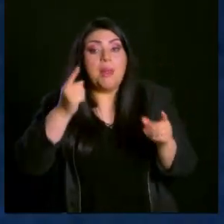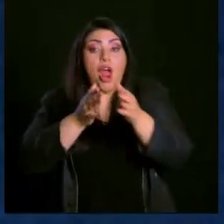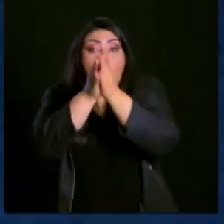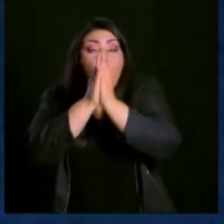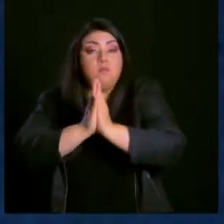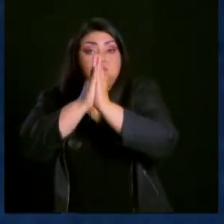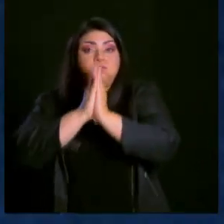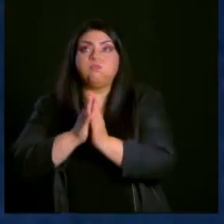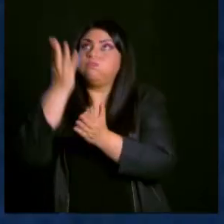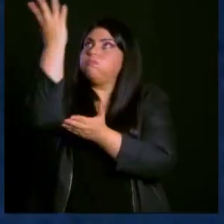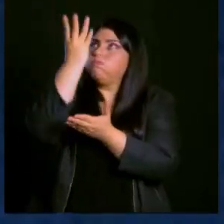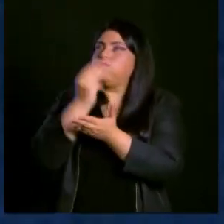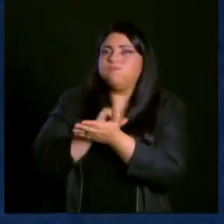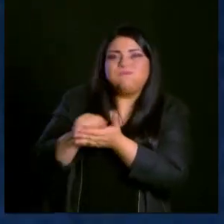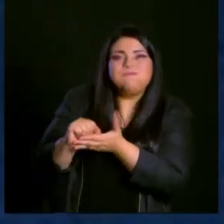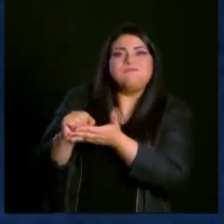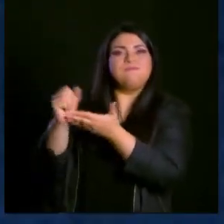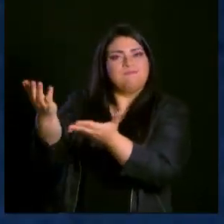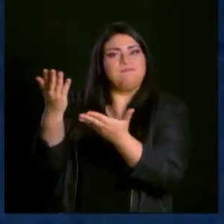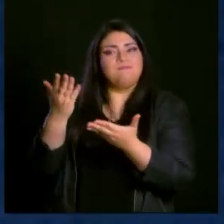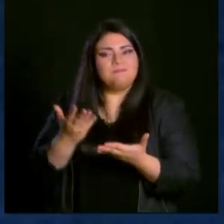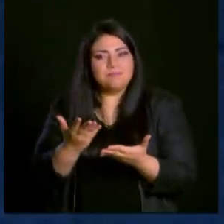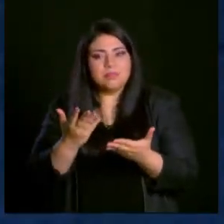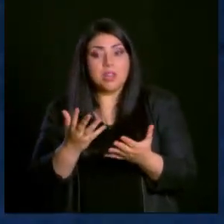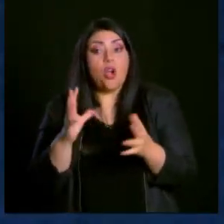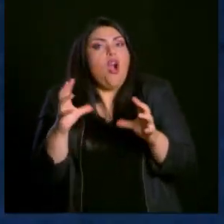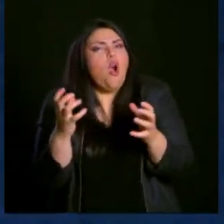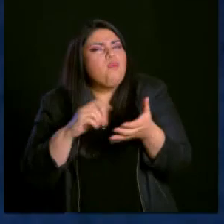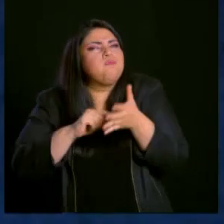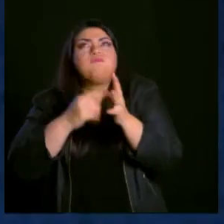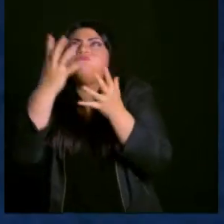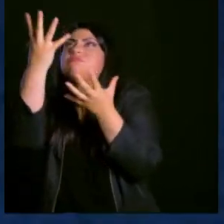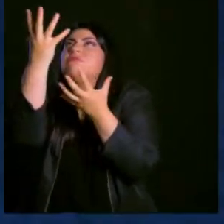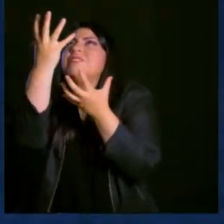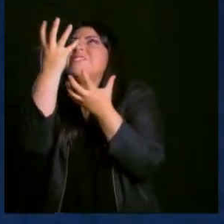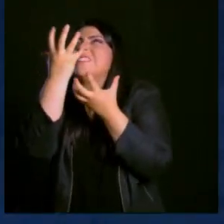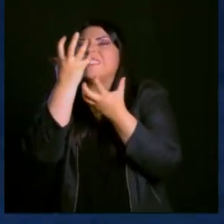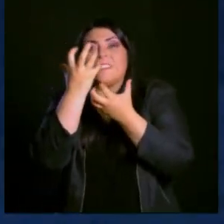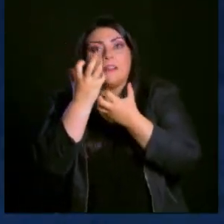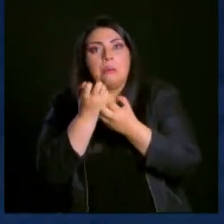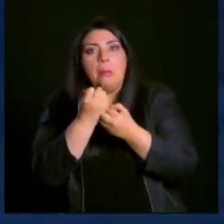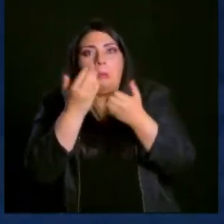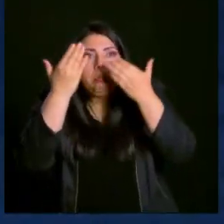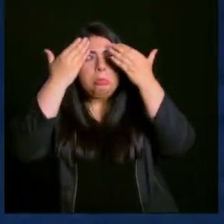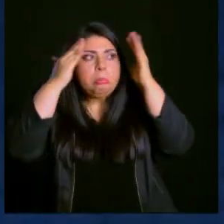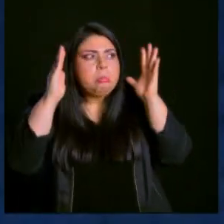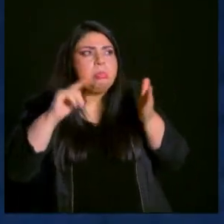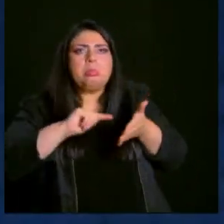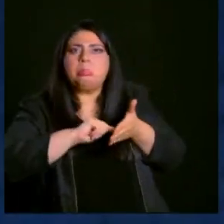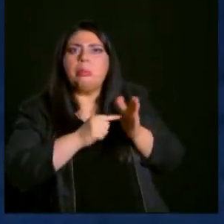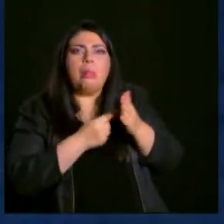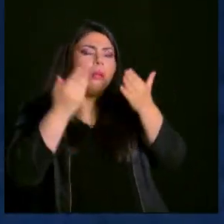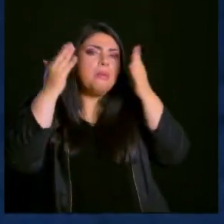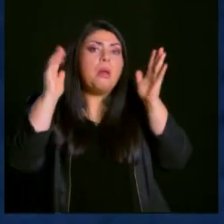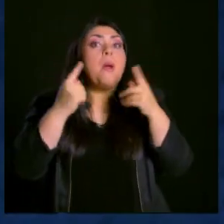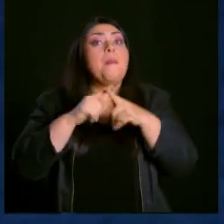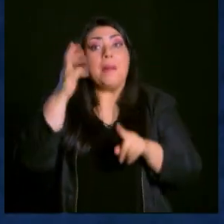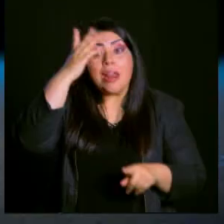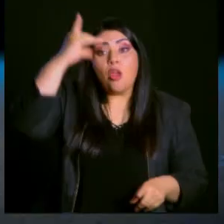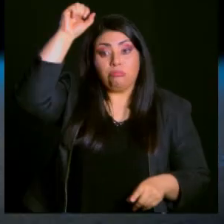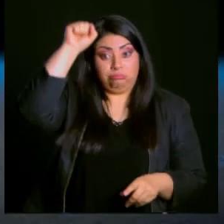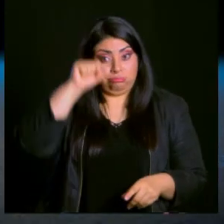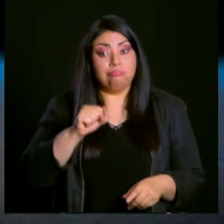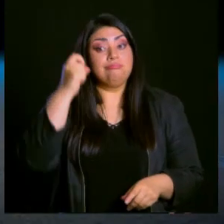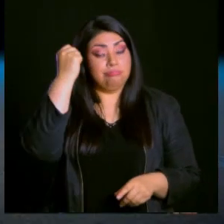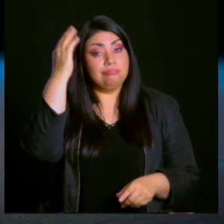que es por el espíritu santo con gemidos indecibles con palabras que no sabemos el significado pero que el propio dios sí las Entiende